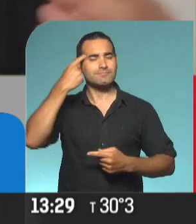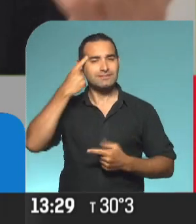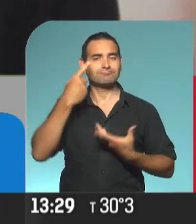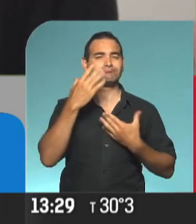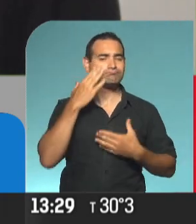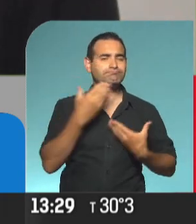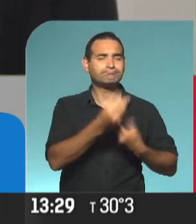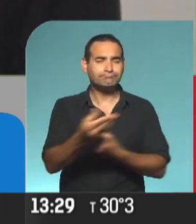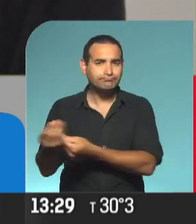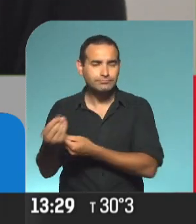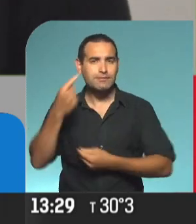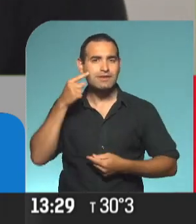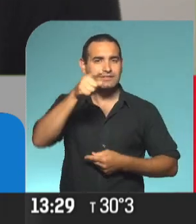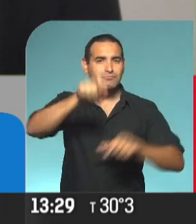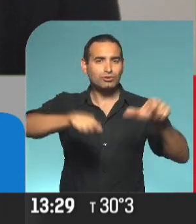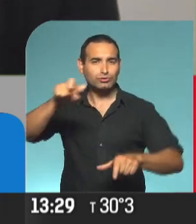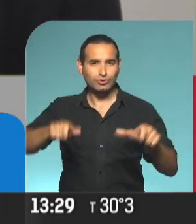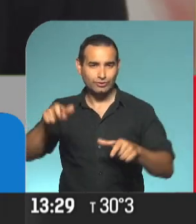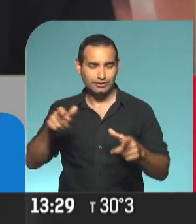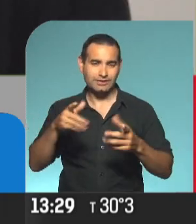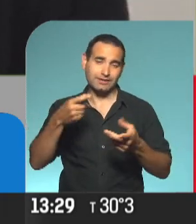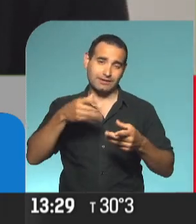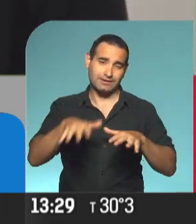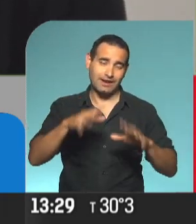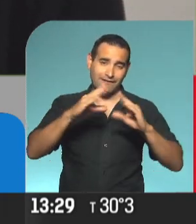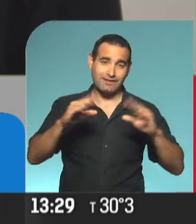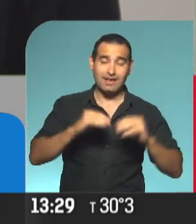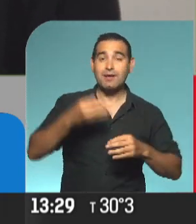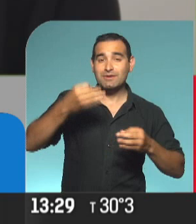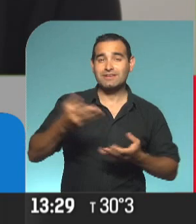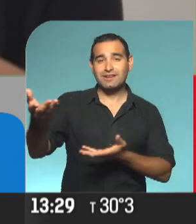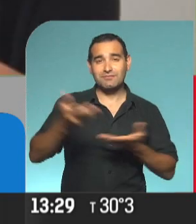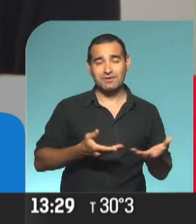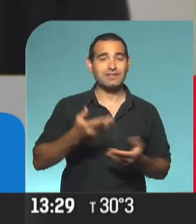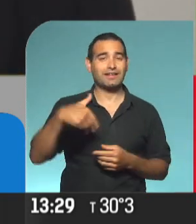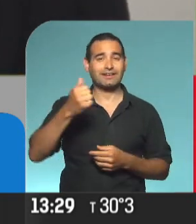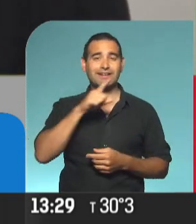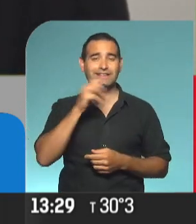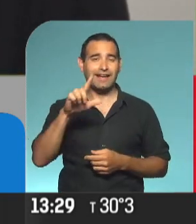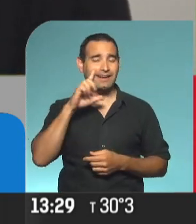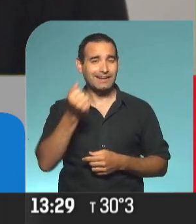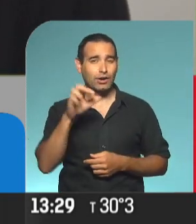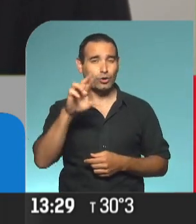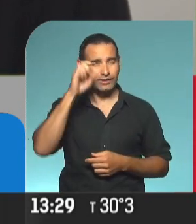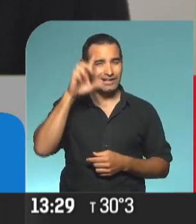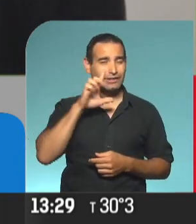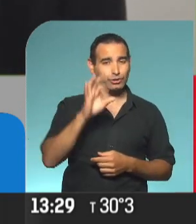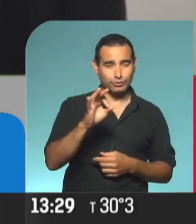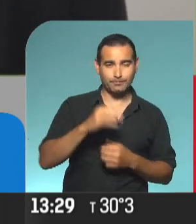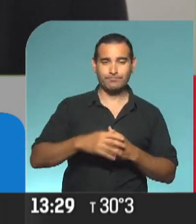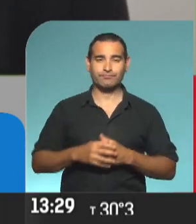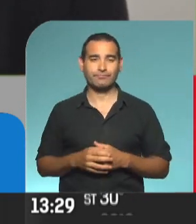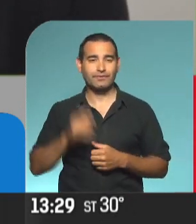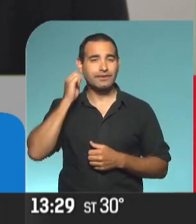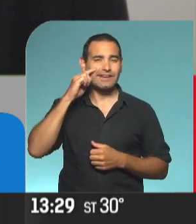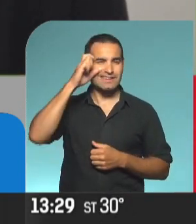para pensar en el otro en el encuentro de esta navidad invitada especial natalia oreiro el promotor de este encuentro leo garcía y gieco